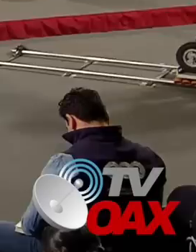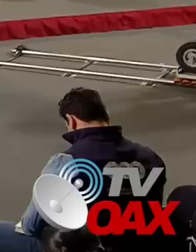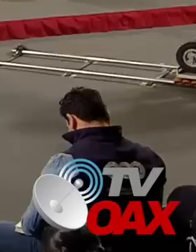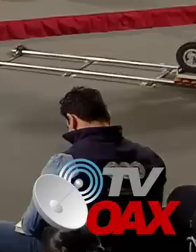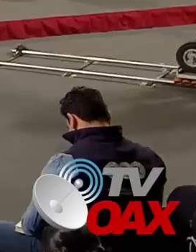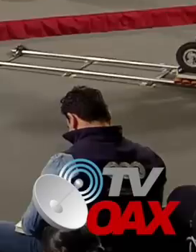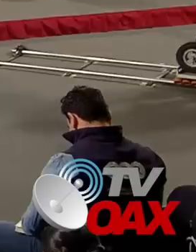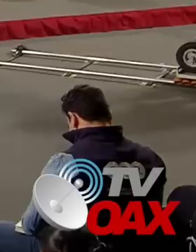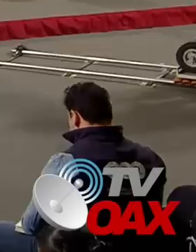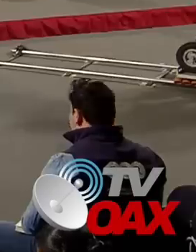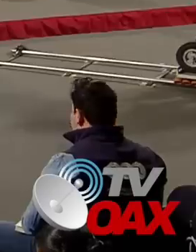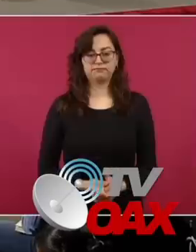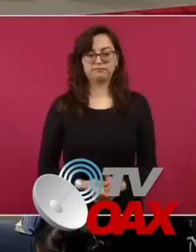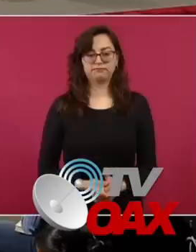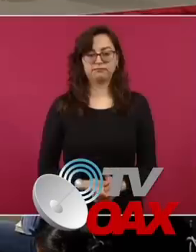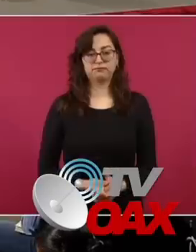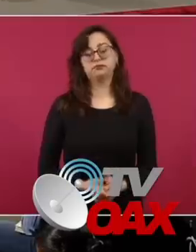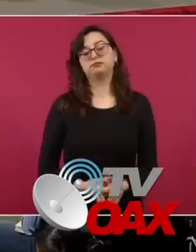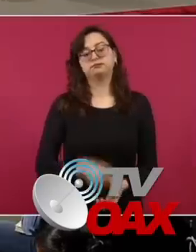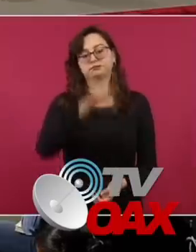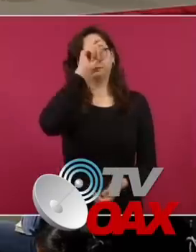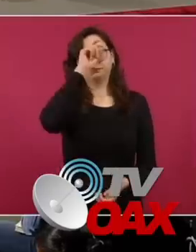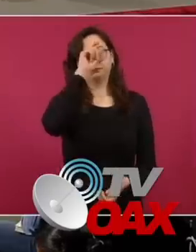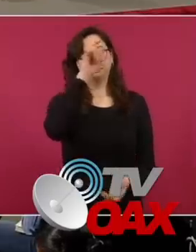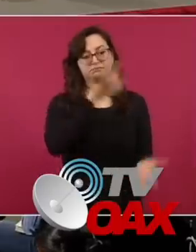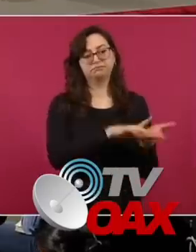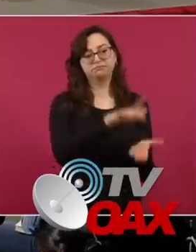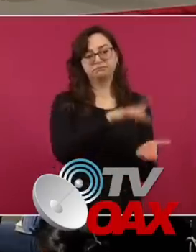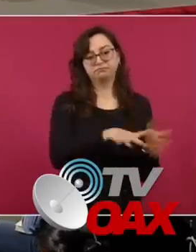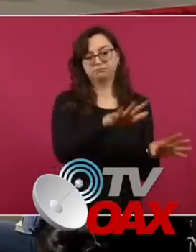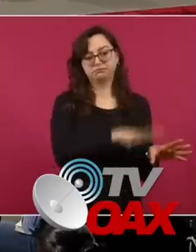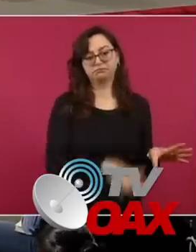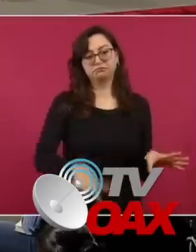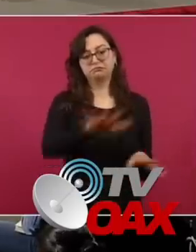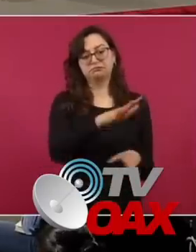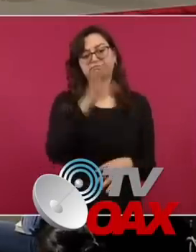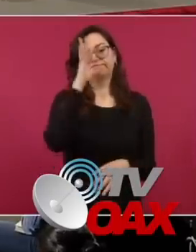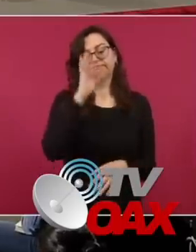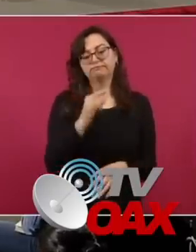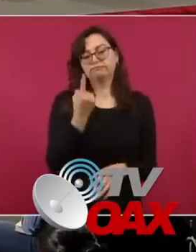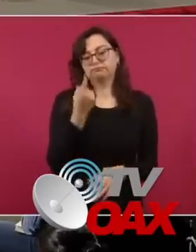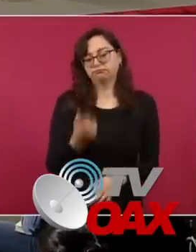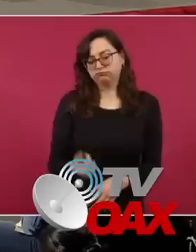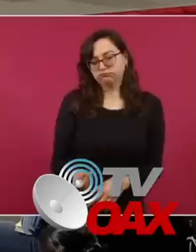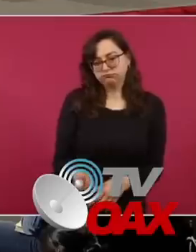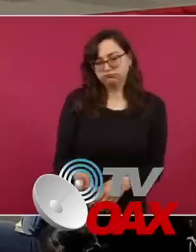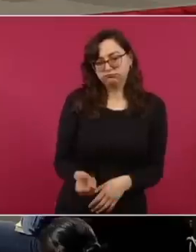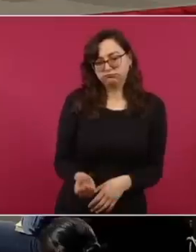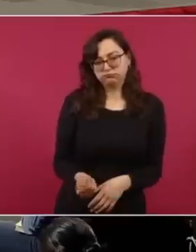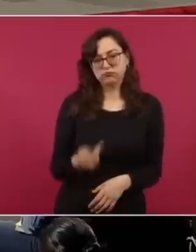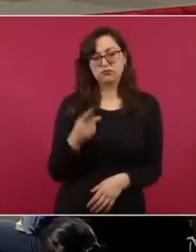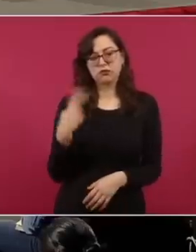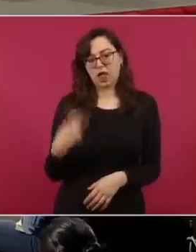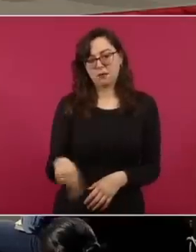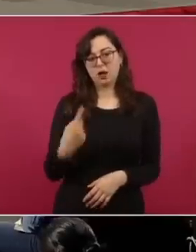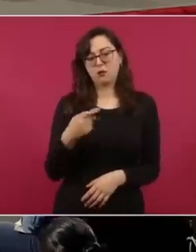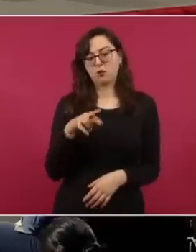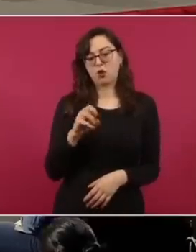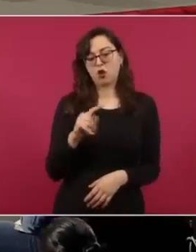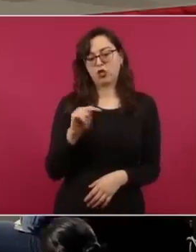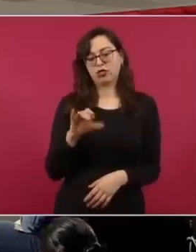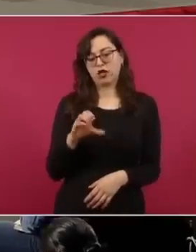en días pasados. Tenemos un video, bueno, primeramente las fotografías, aquí adelante